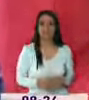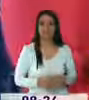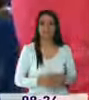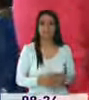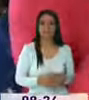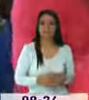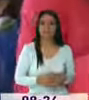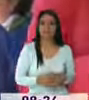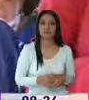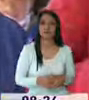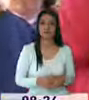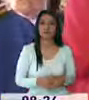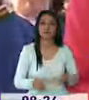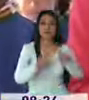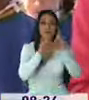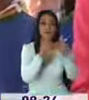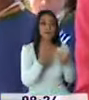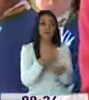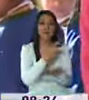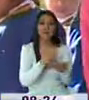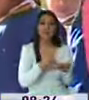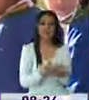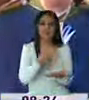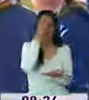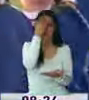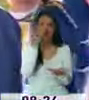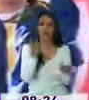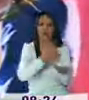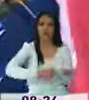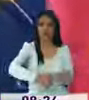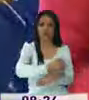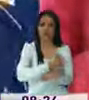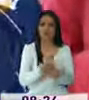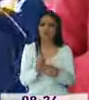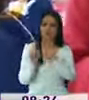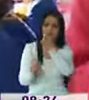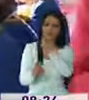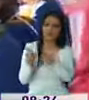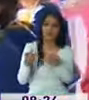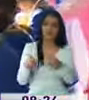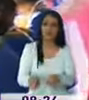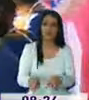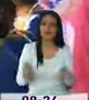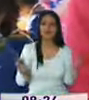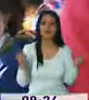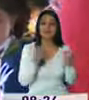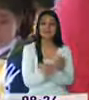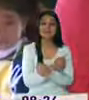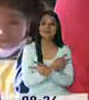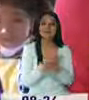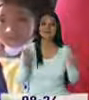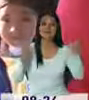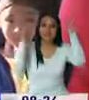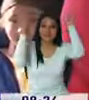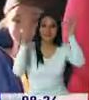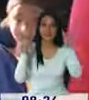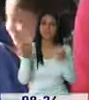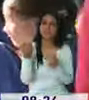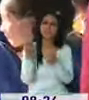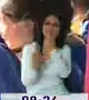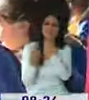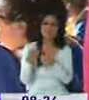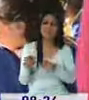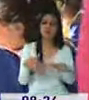saber cuál es la receta que van a aprender el día de hoy y vamos a preguntarle también al chef Carlos Gallardo para que nos cuente un poco acerca de esta